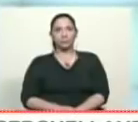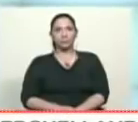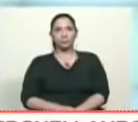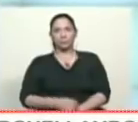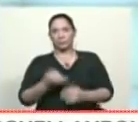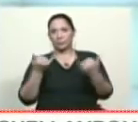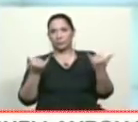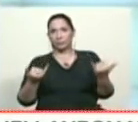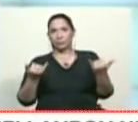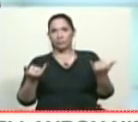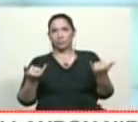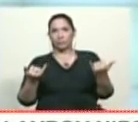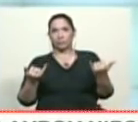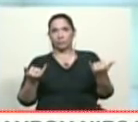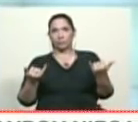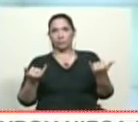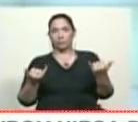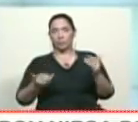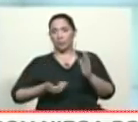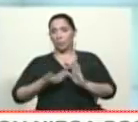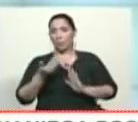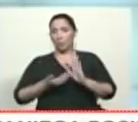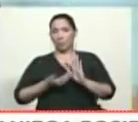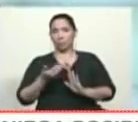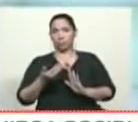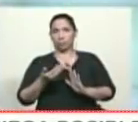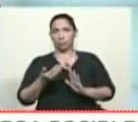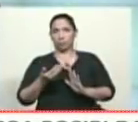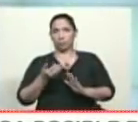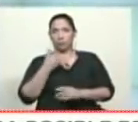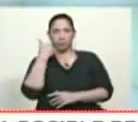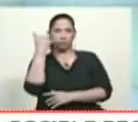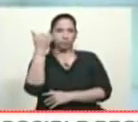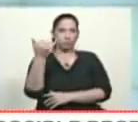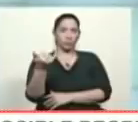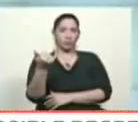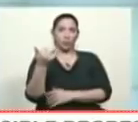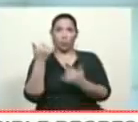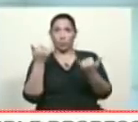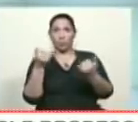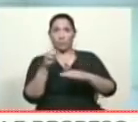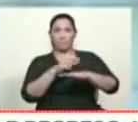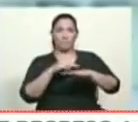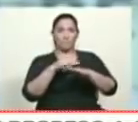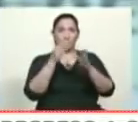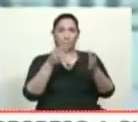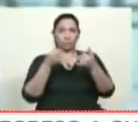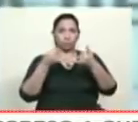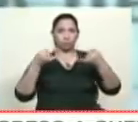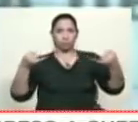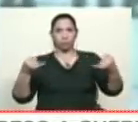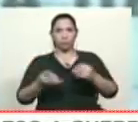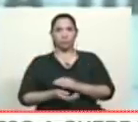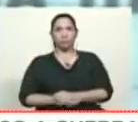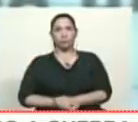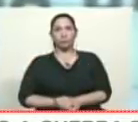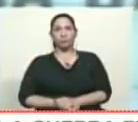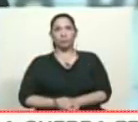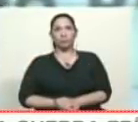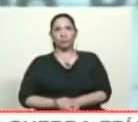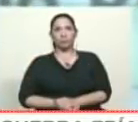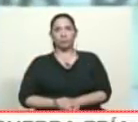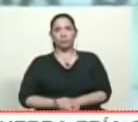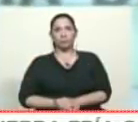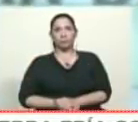esta hora se suscita un hecho importante, por ello vamos a hacer una llamada telefónica en vivo con el ministro de Energía Eléctrica, Luis Mota Domínguez.